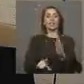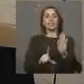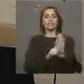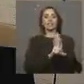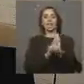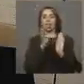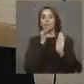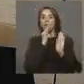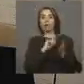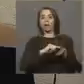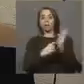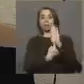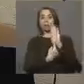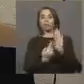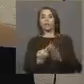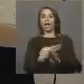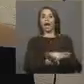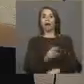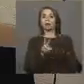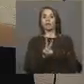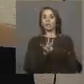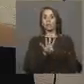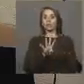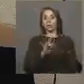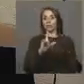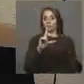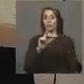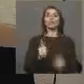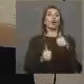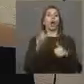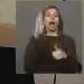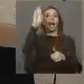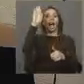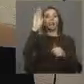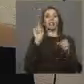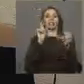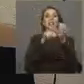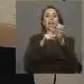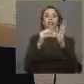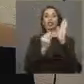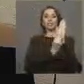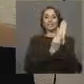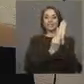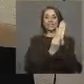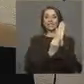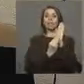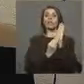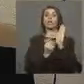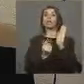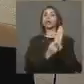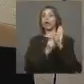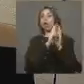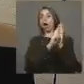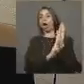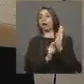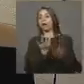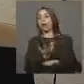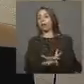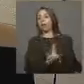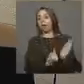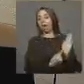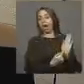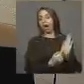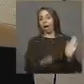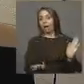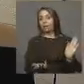publicada antes del 24, cuando se inscriben los candidatos, se inscriben con las reglas del juego actuales y evidentemente